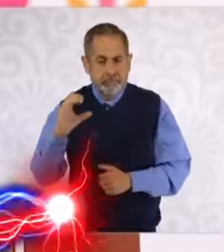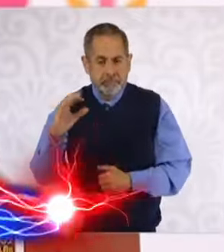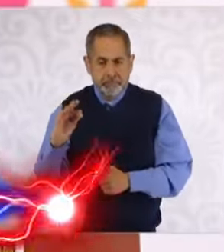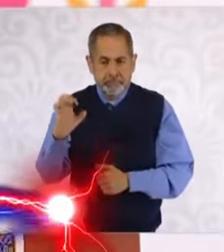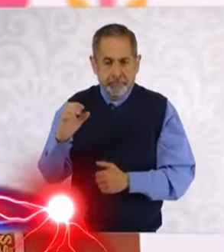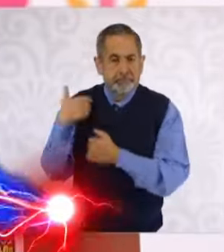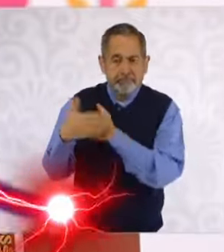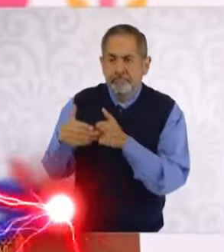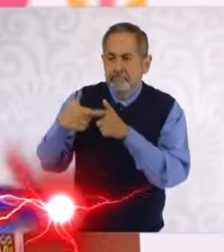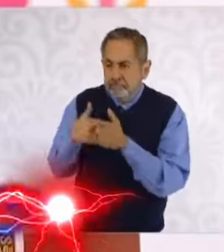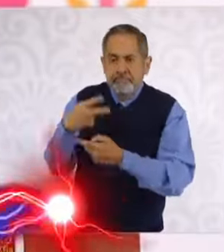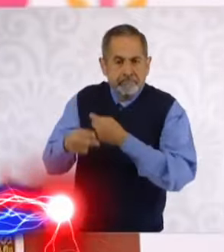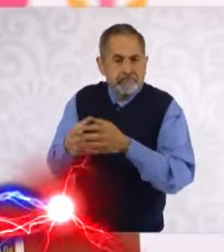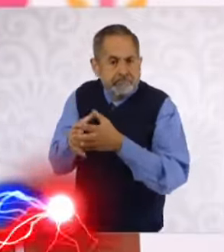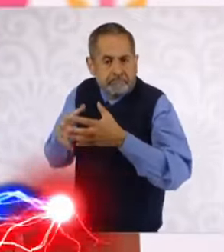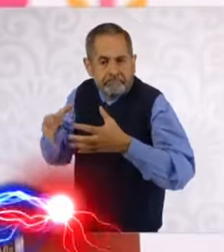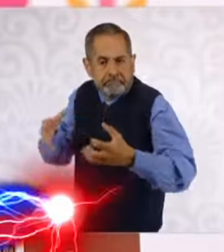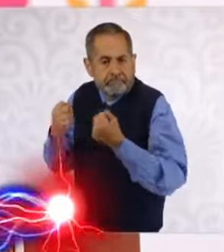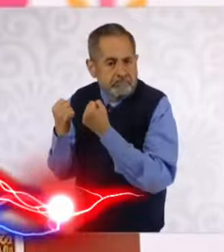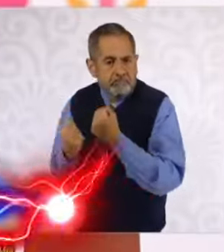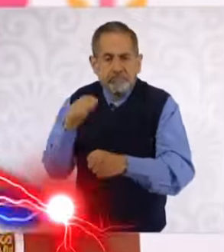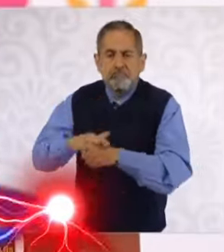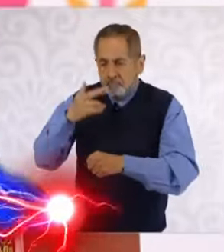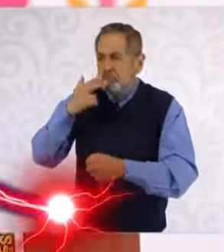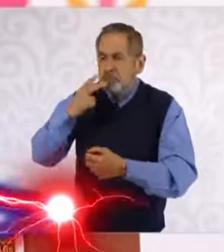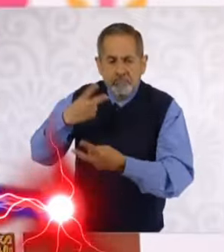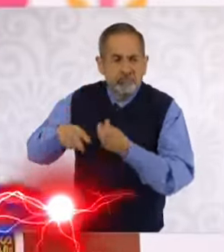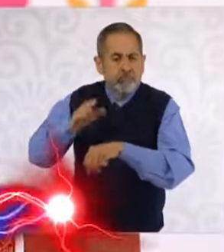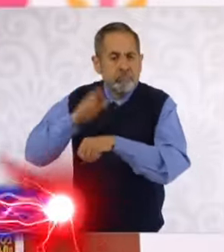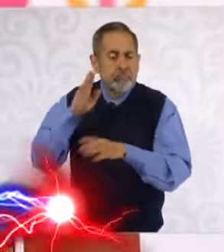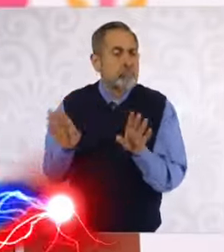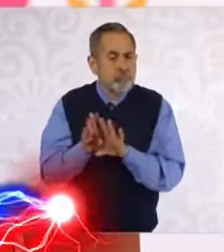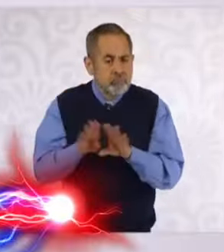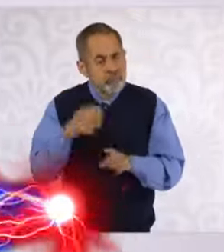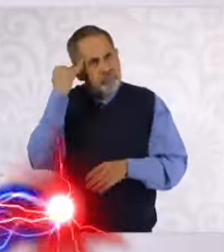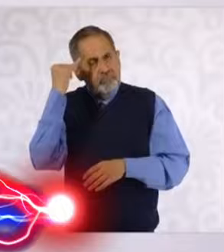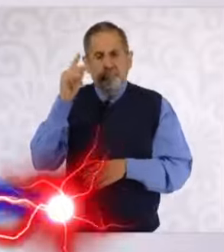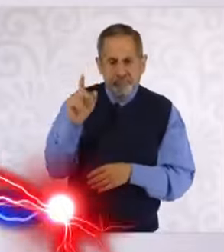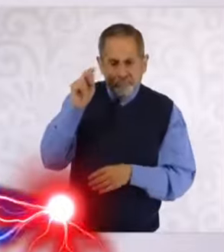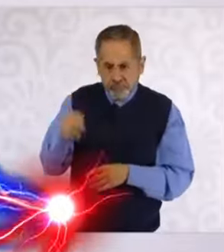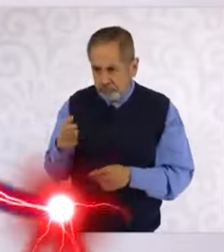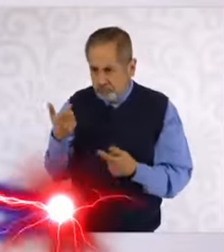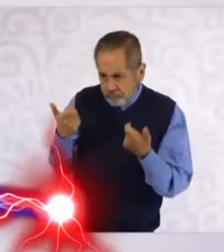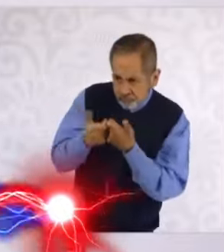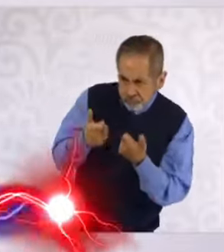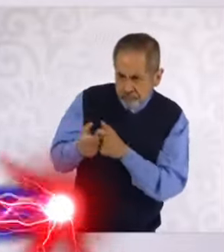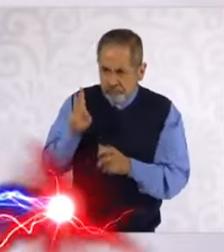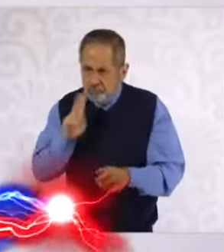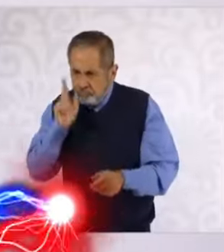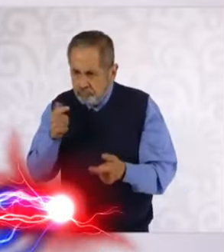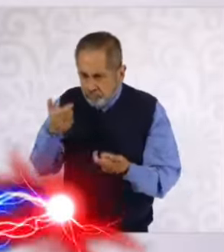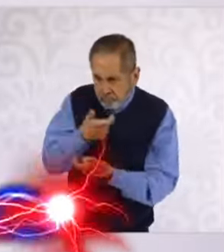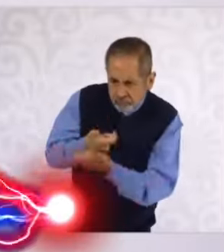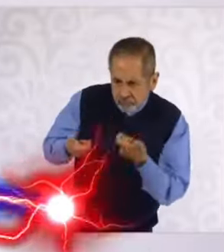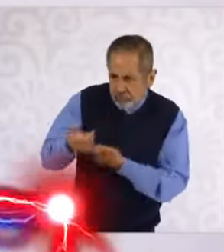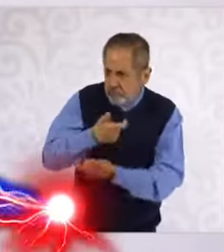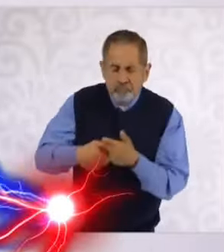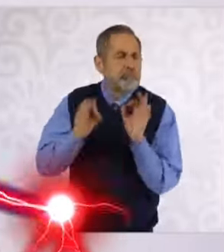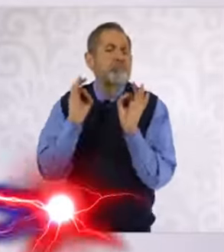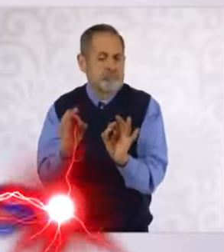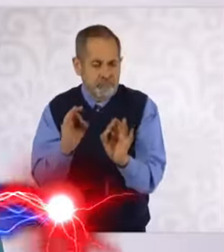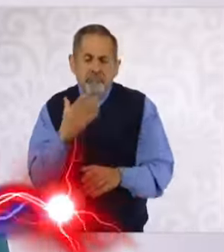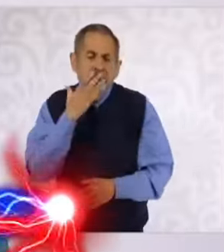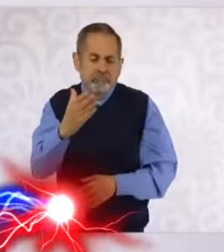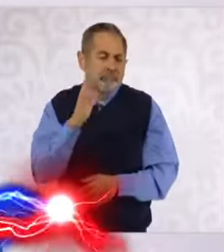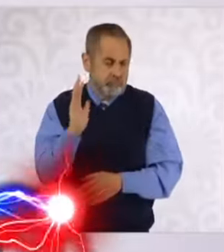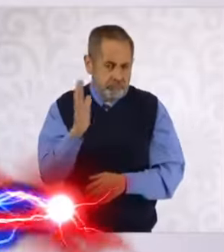seguir creciendo, va a seguir fortaleciéndose. ¿Cómo? Con esquemas financieros ya aprobados, con los cuales vamos a seguir